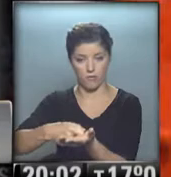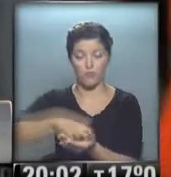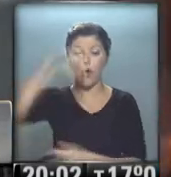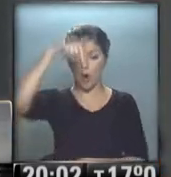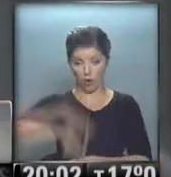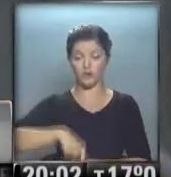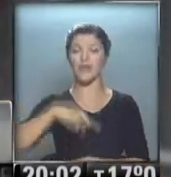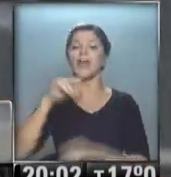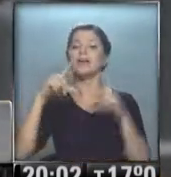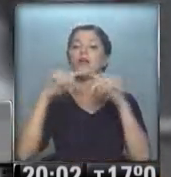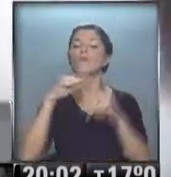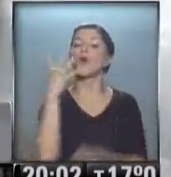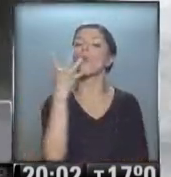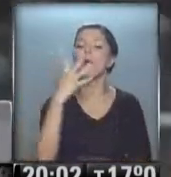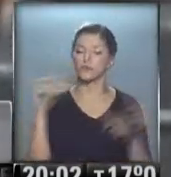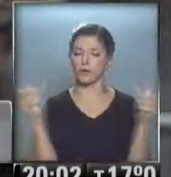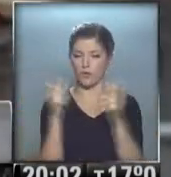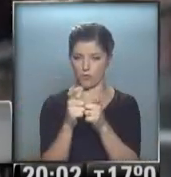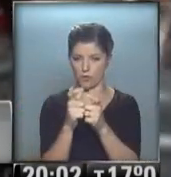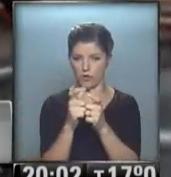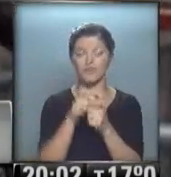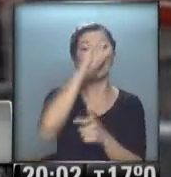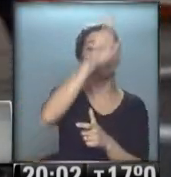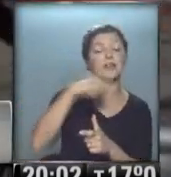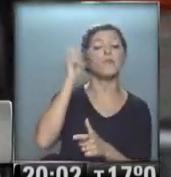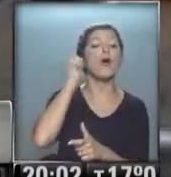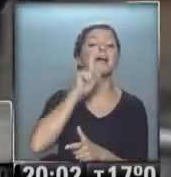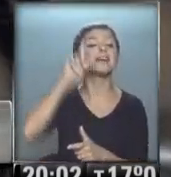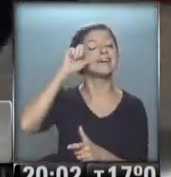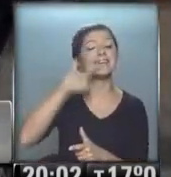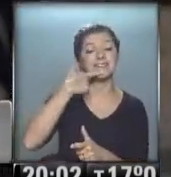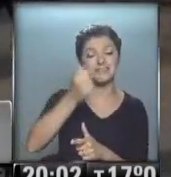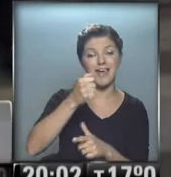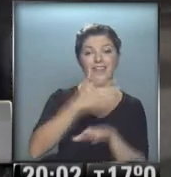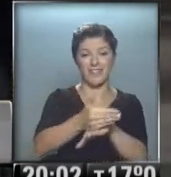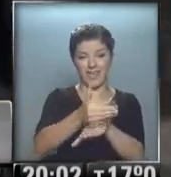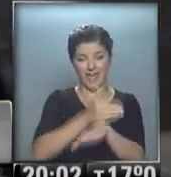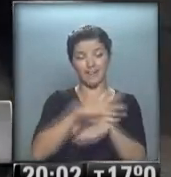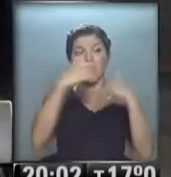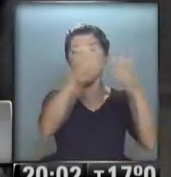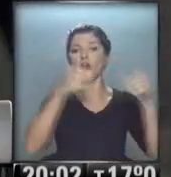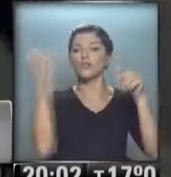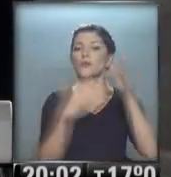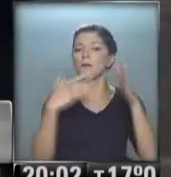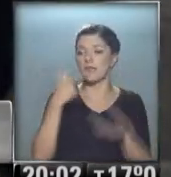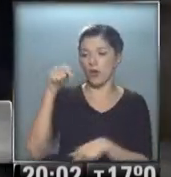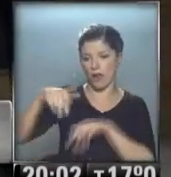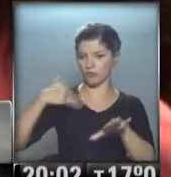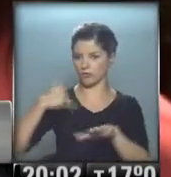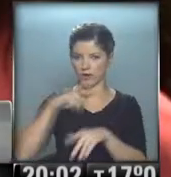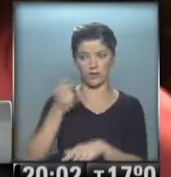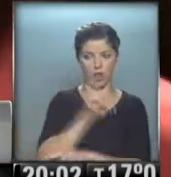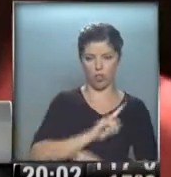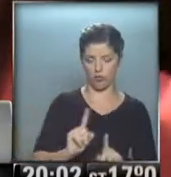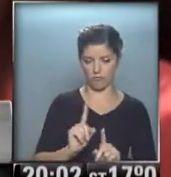cuarto llamado a audiencia pública hecho por Griesa desde que la Corte Suprema de Estados Unidos rechazó tomar el caso argentino. Desde Buenos